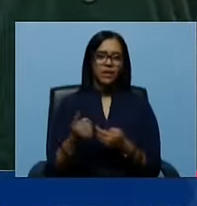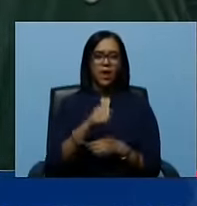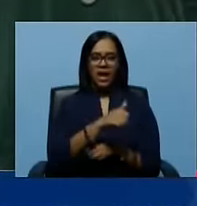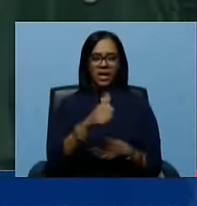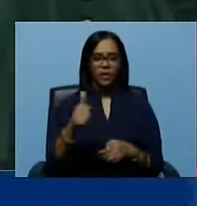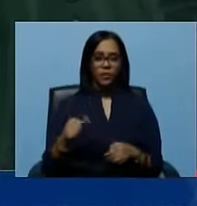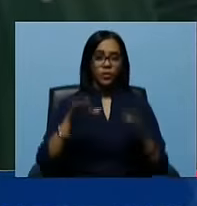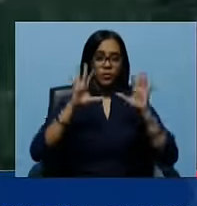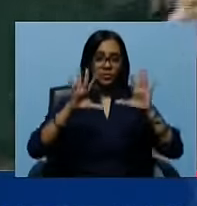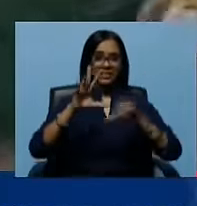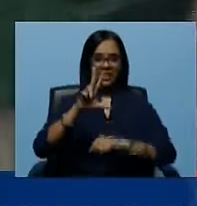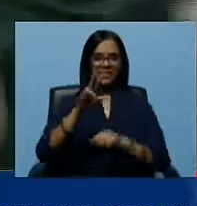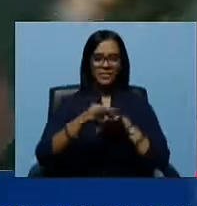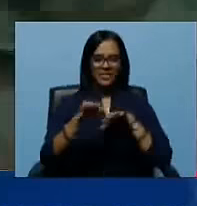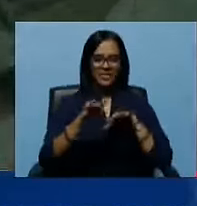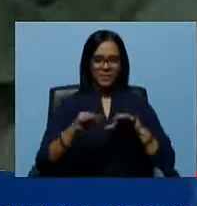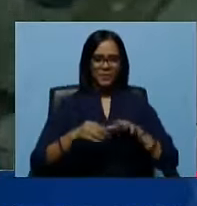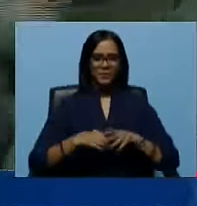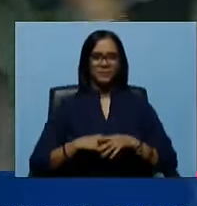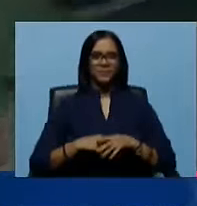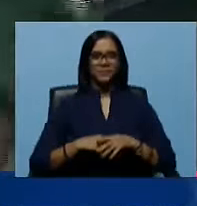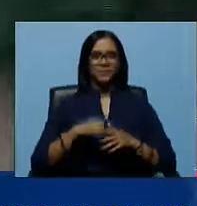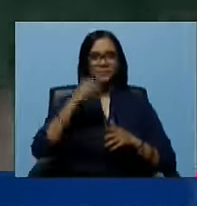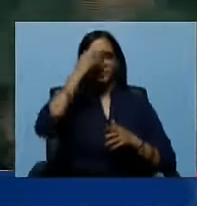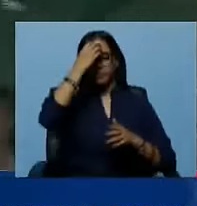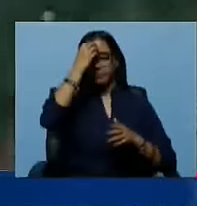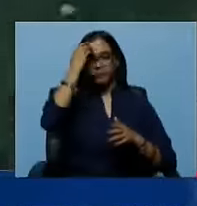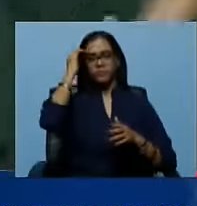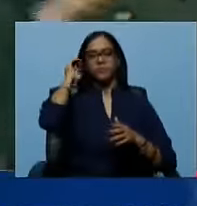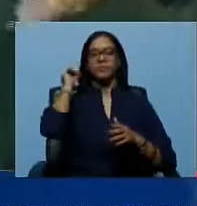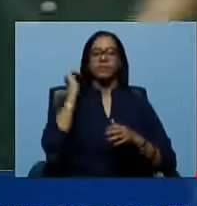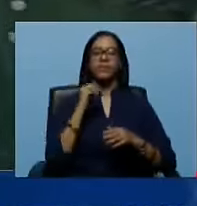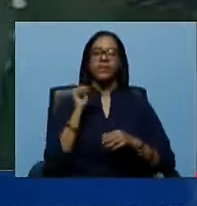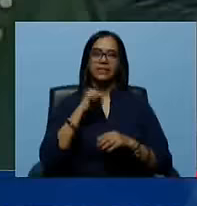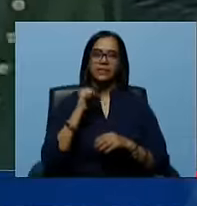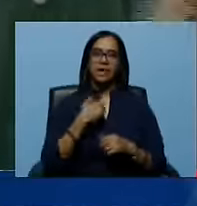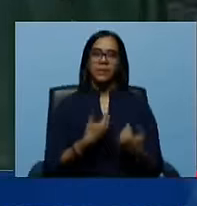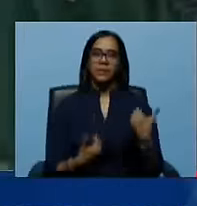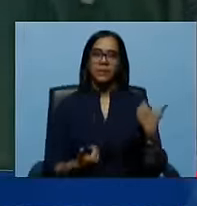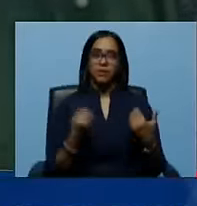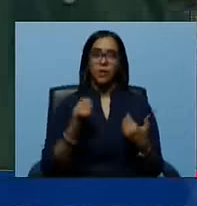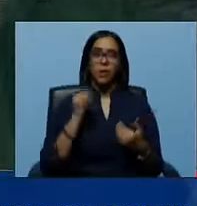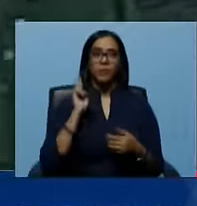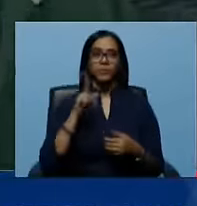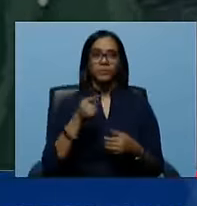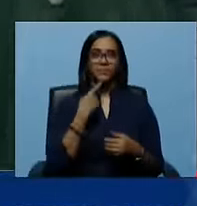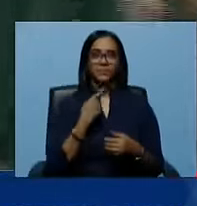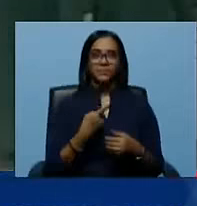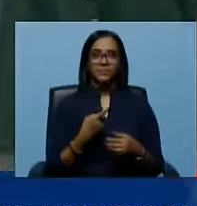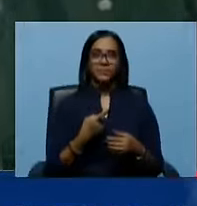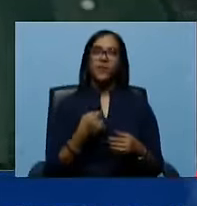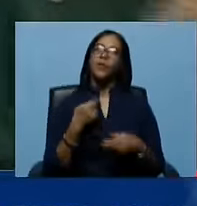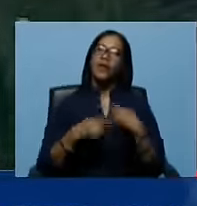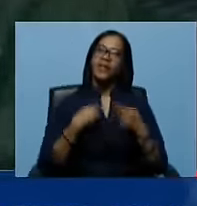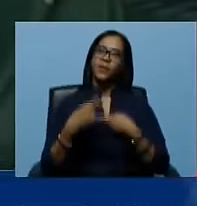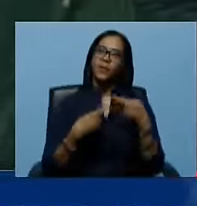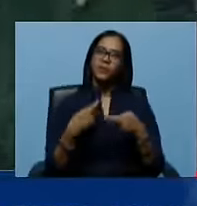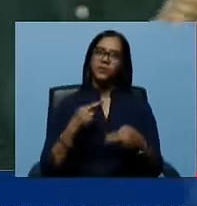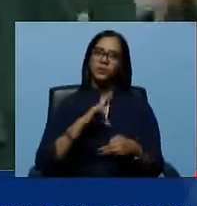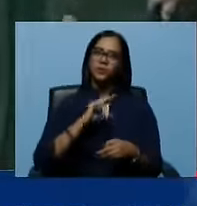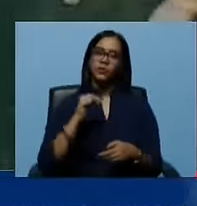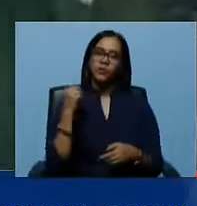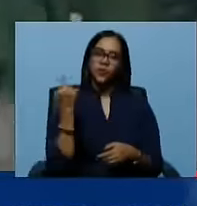13 municipios. Bueno, sí, presidente, como usted lo ha dicho, una revolución solo puede ser